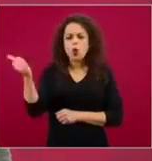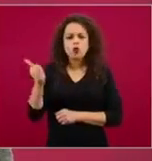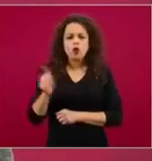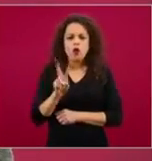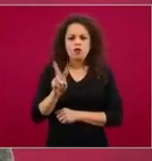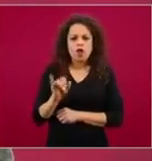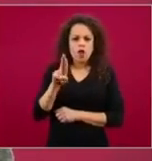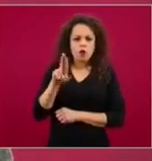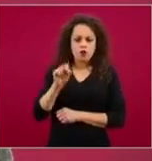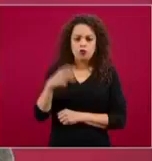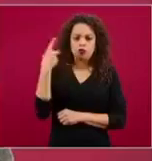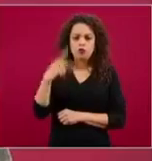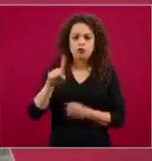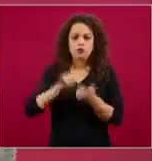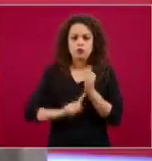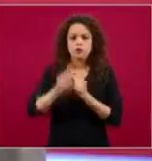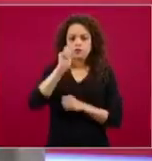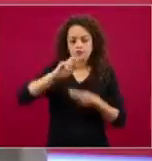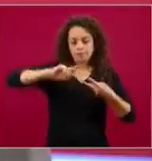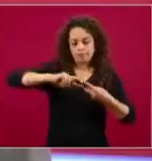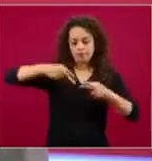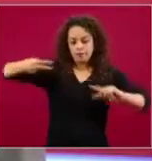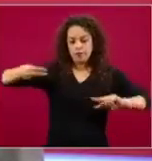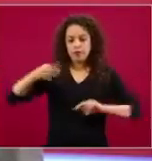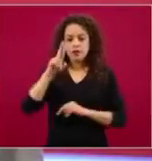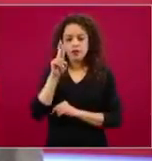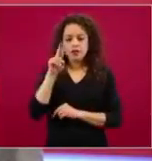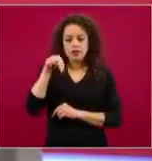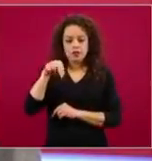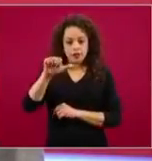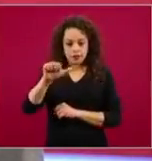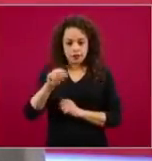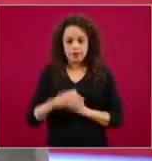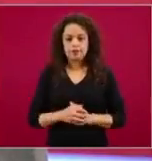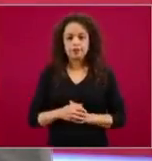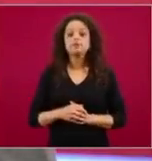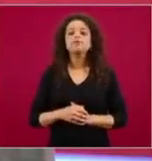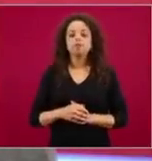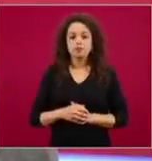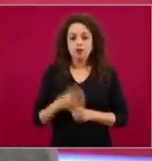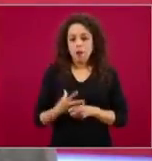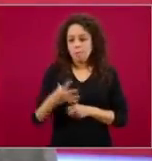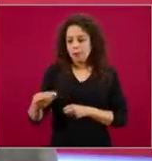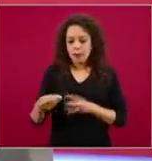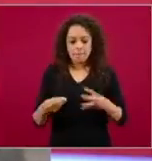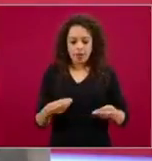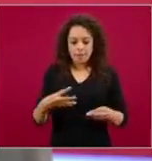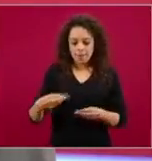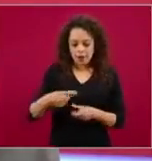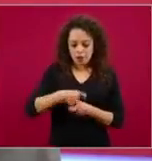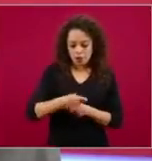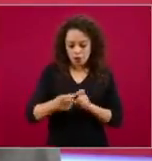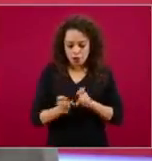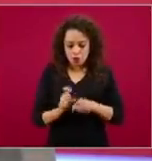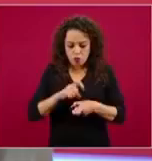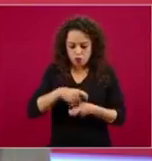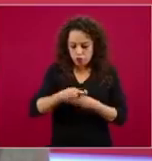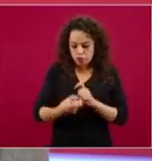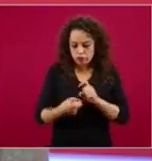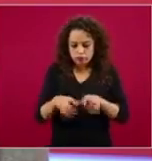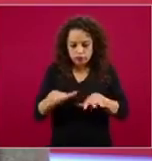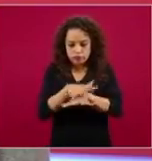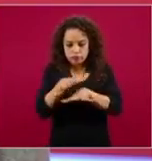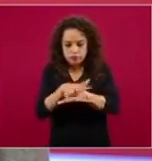material genético es RNA, empiezan a mutar y mutan y mutan y mutan y mutan, se van transformando, luego se